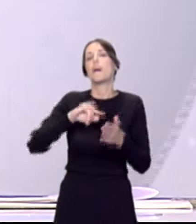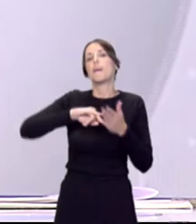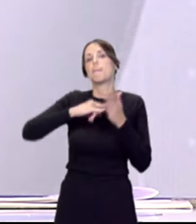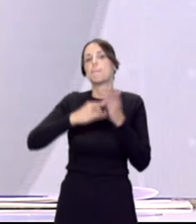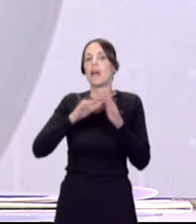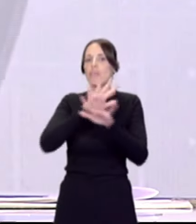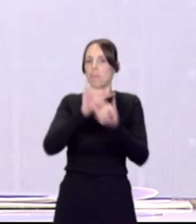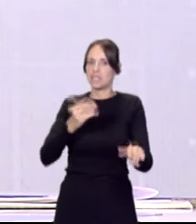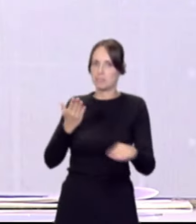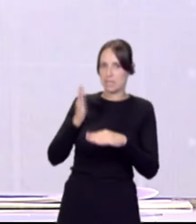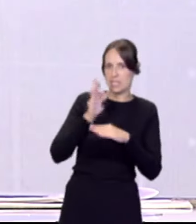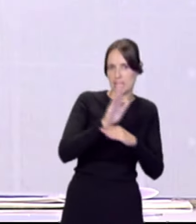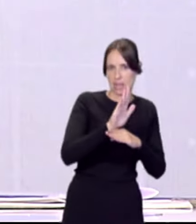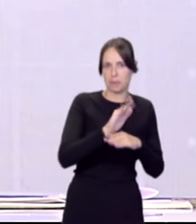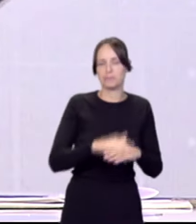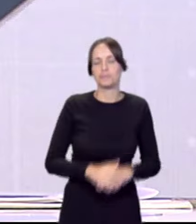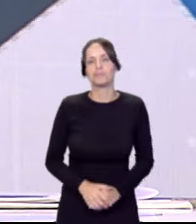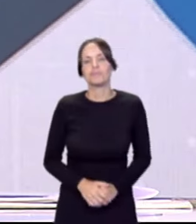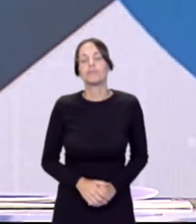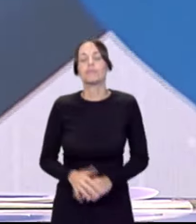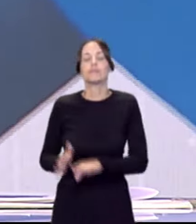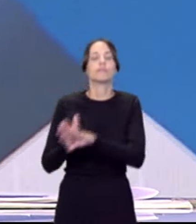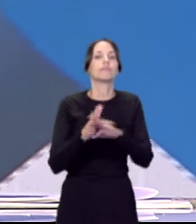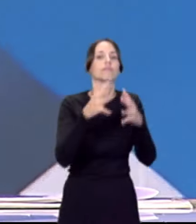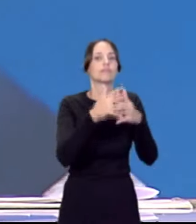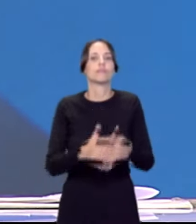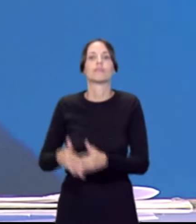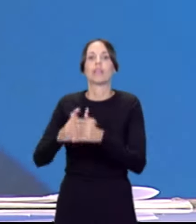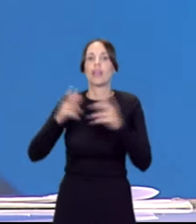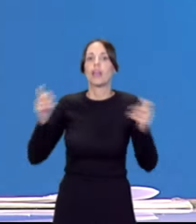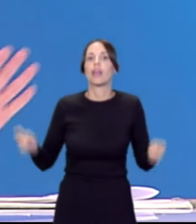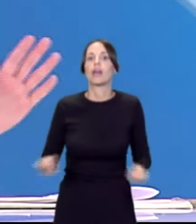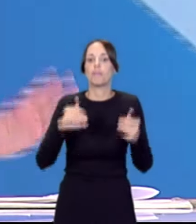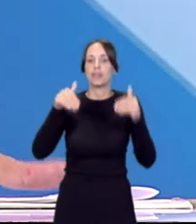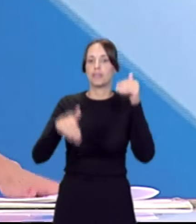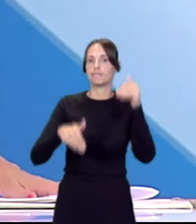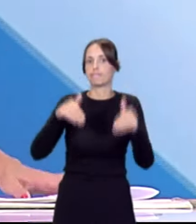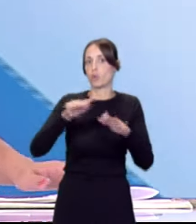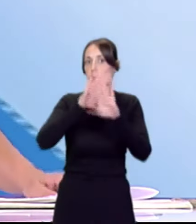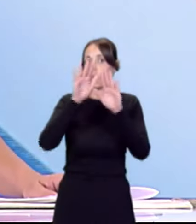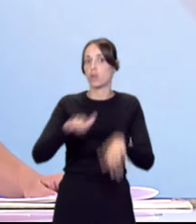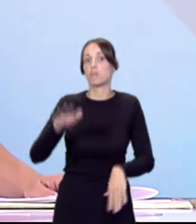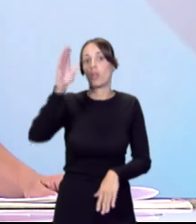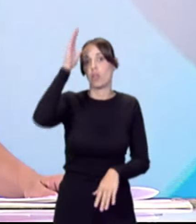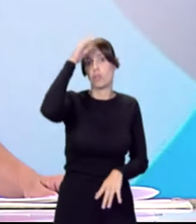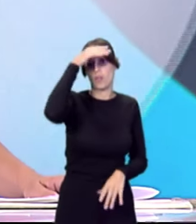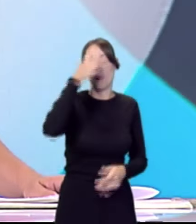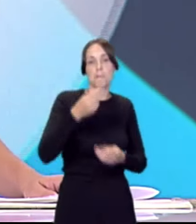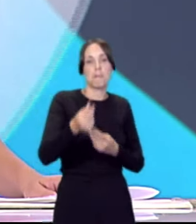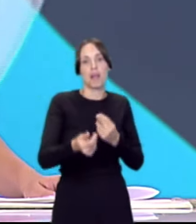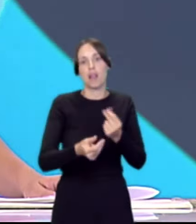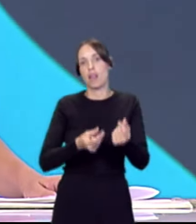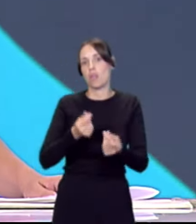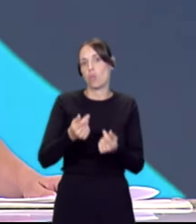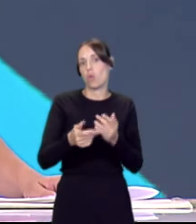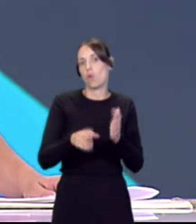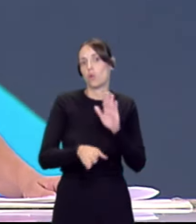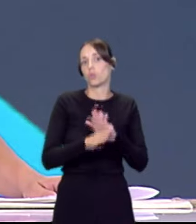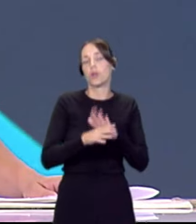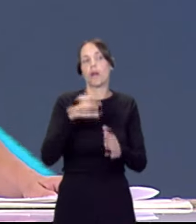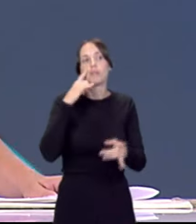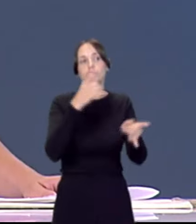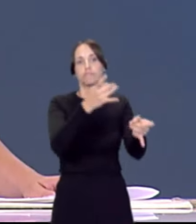Y en Estados Unidos la campaña electoral entra en su recta final. Donald Trump, que sigue bailando en sus mítines, trata de atraer el voto femenino y latino,